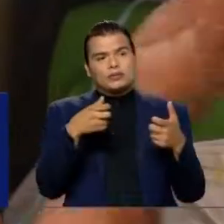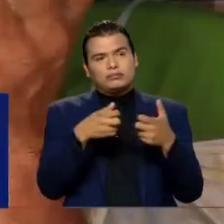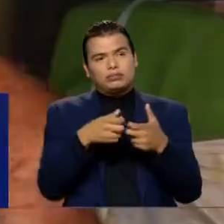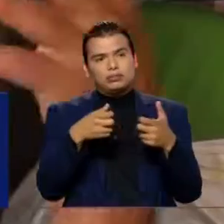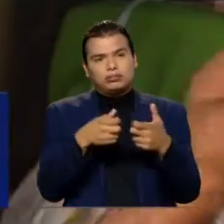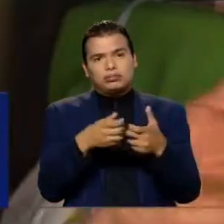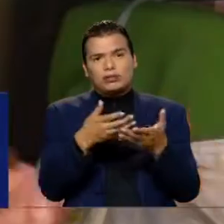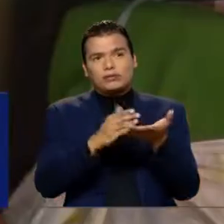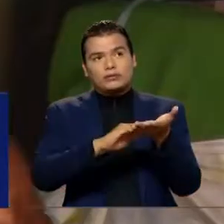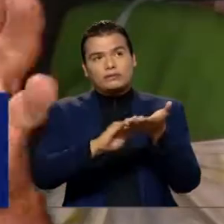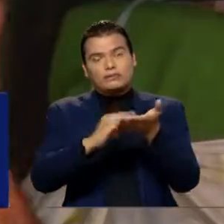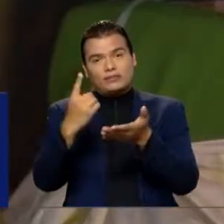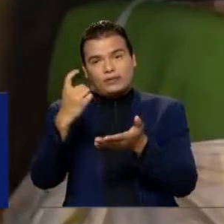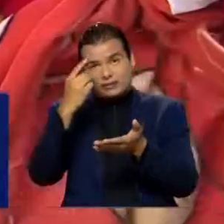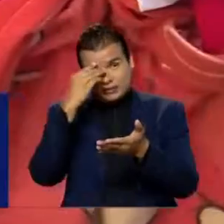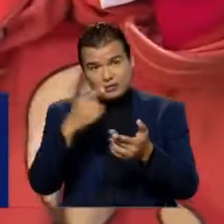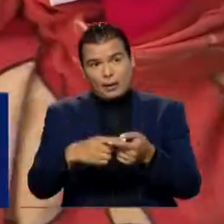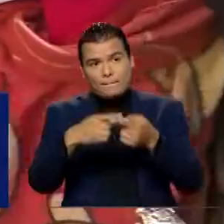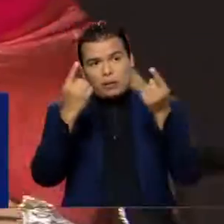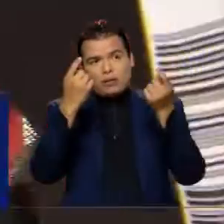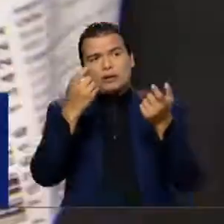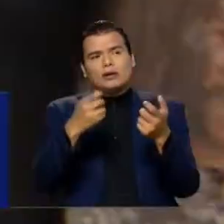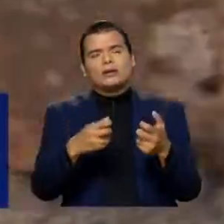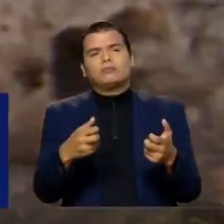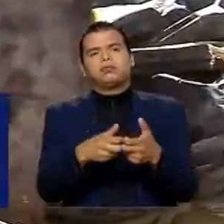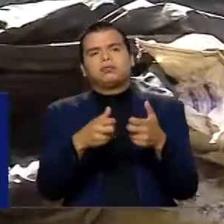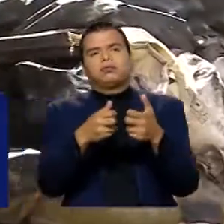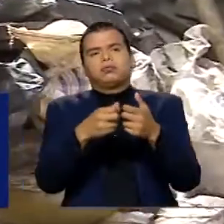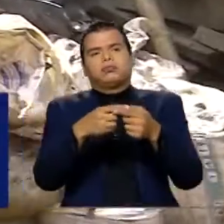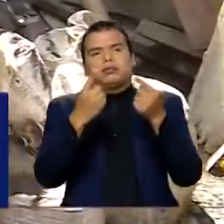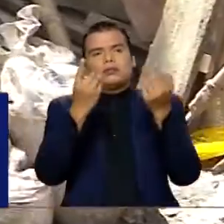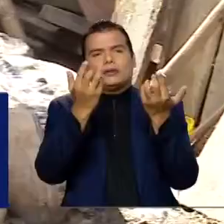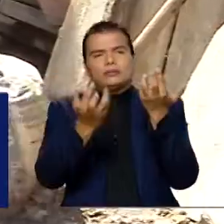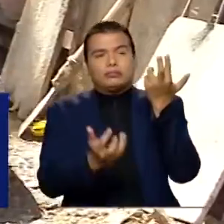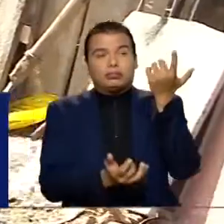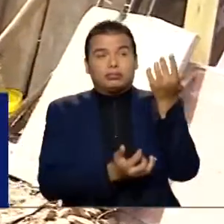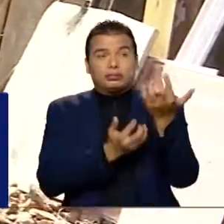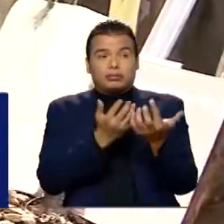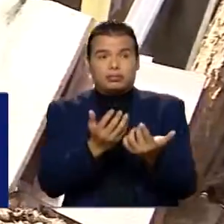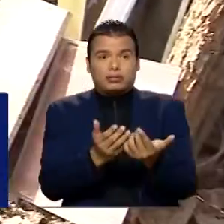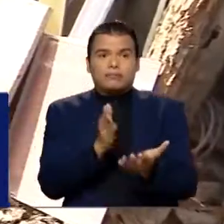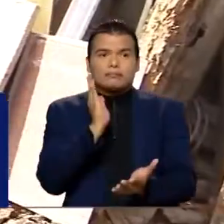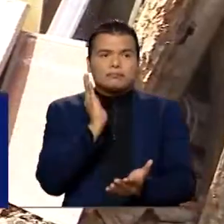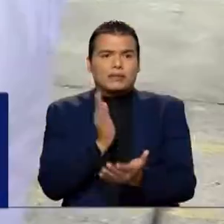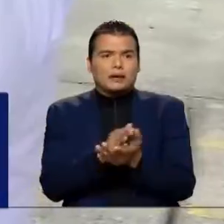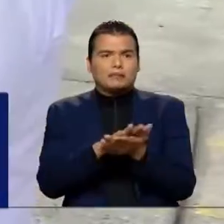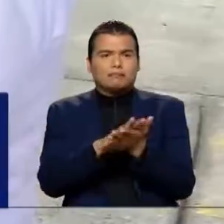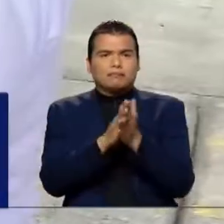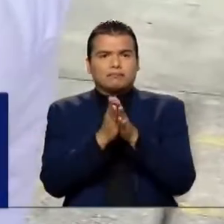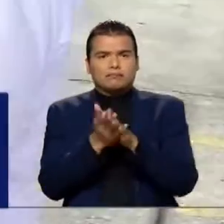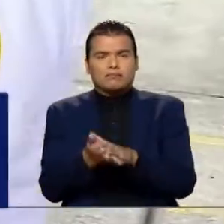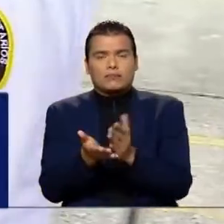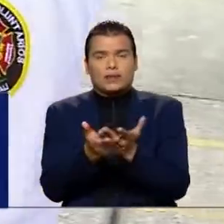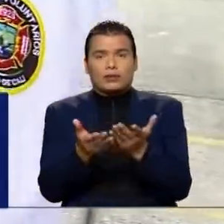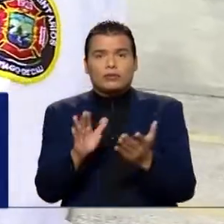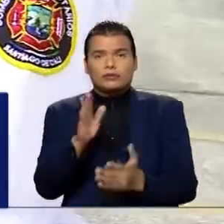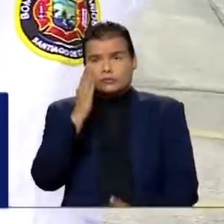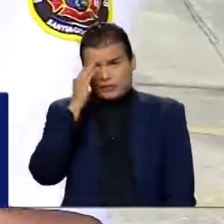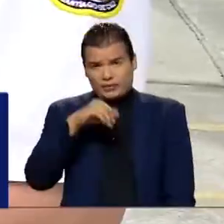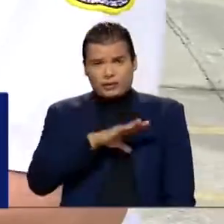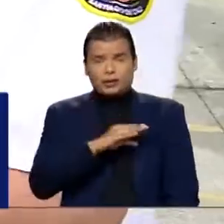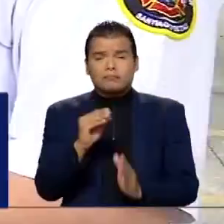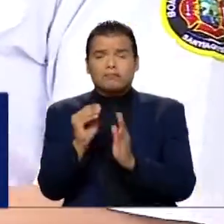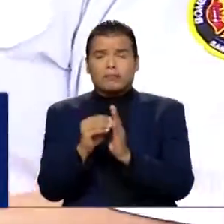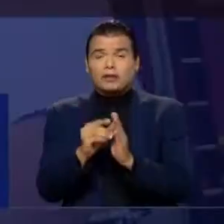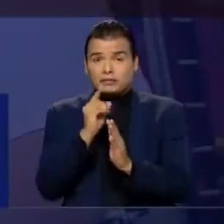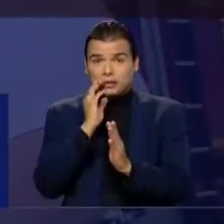cortocircuitos, que esto acaba con todo en un momentico. Emergencias como esta son frecuentes en la capital del Valle. Según el Cuerpo de Bomberos Voluntarios, durante